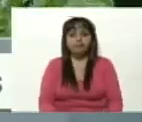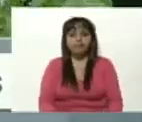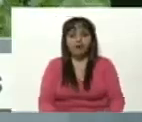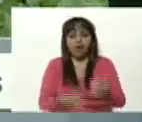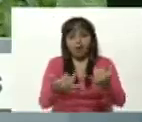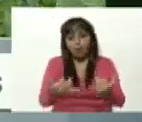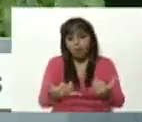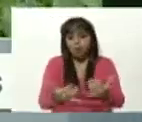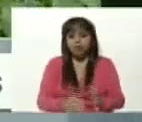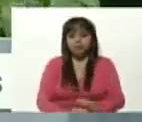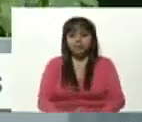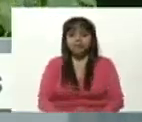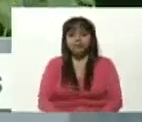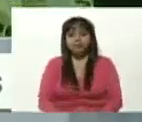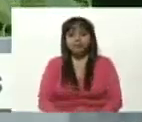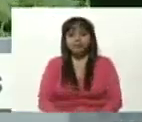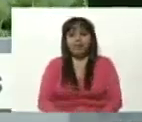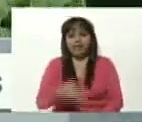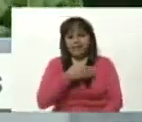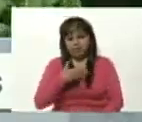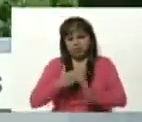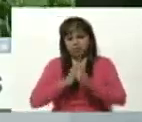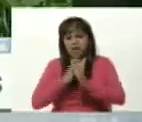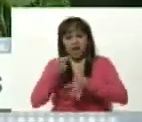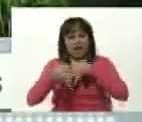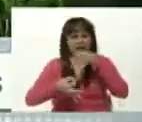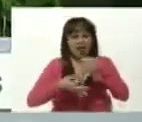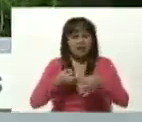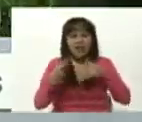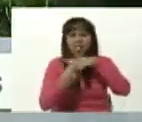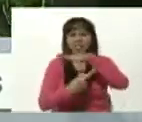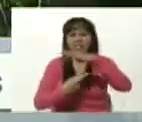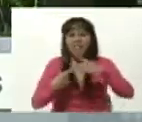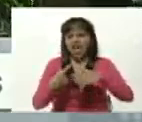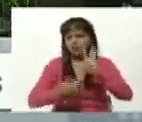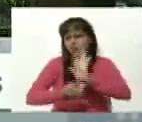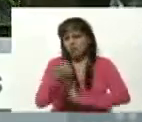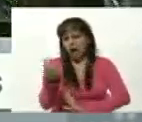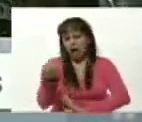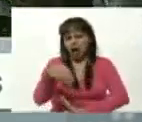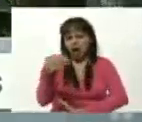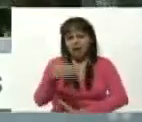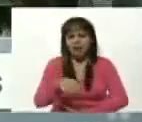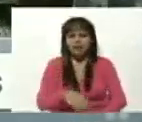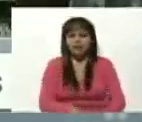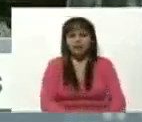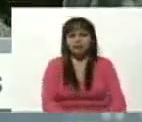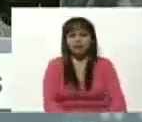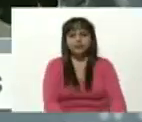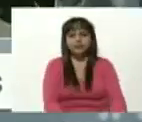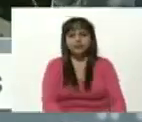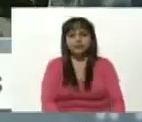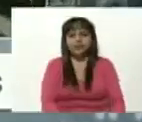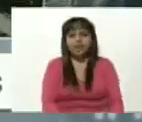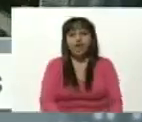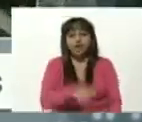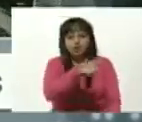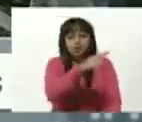Luis, quiero que me des un poquito más de datos de la denuncia que has